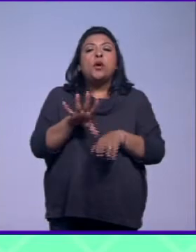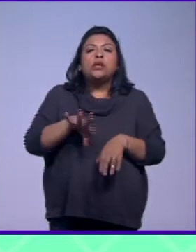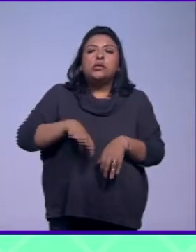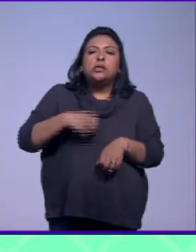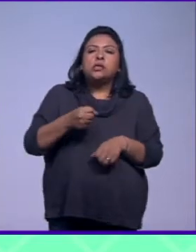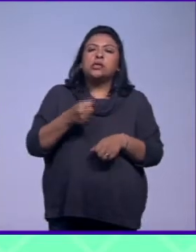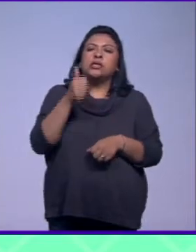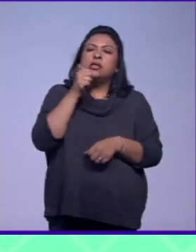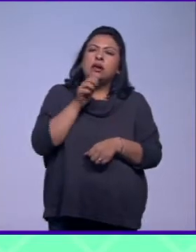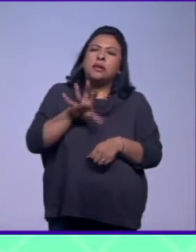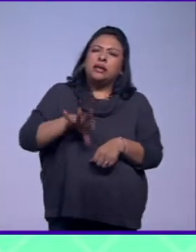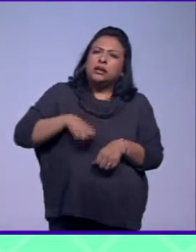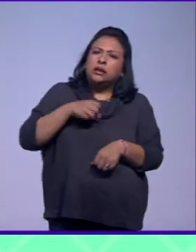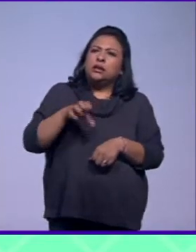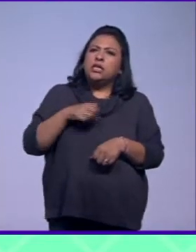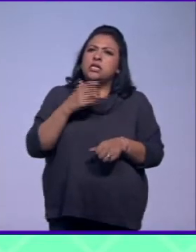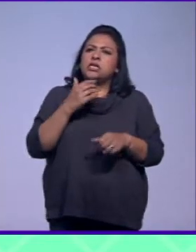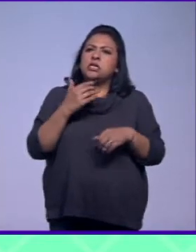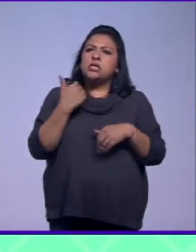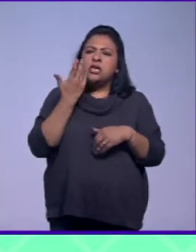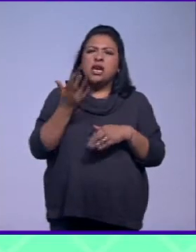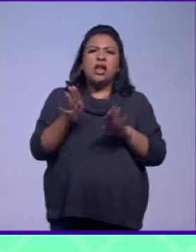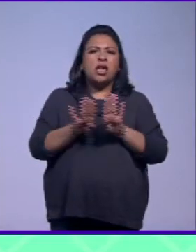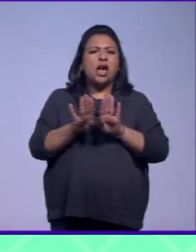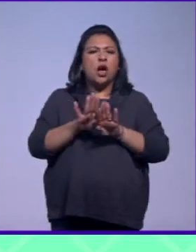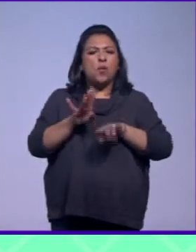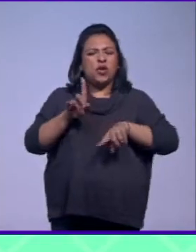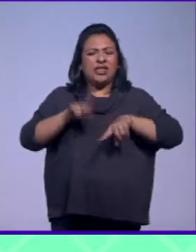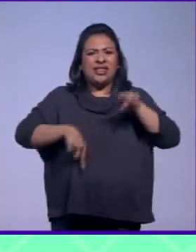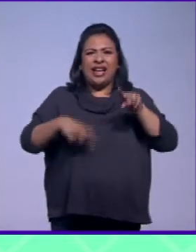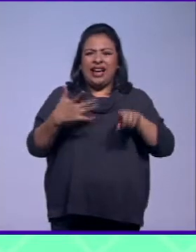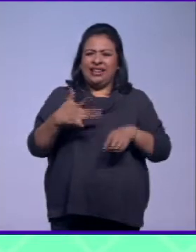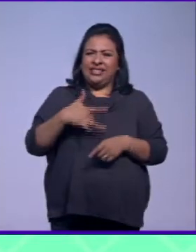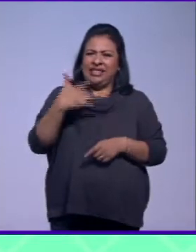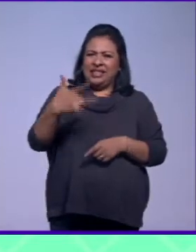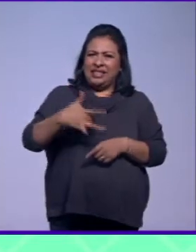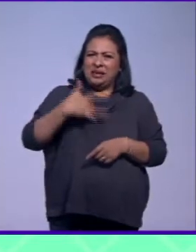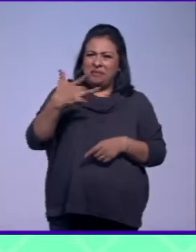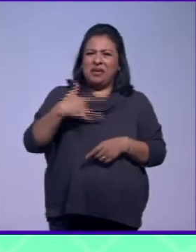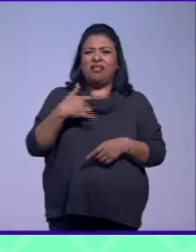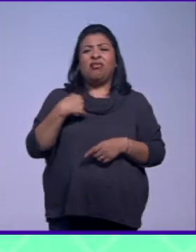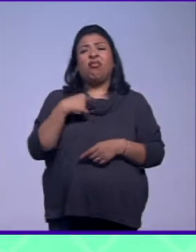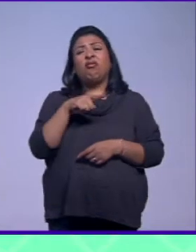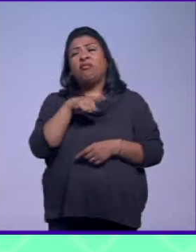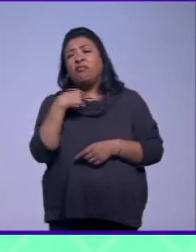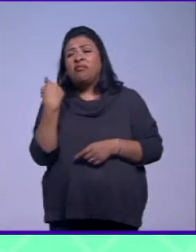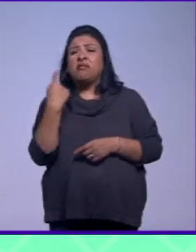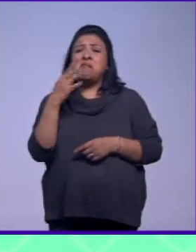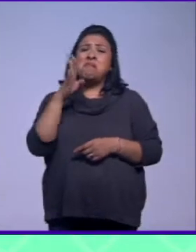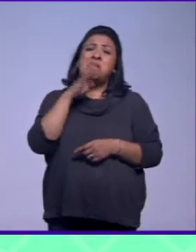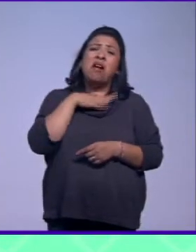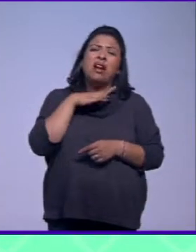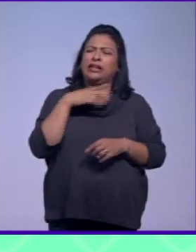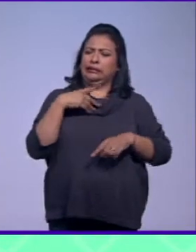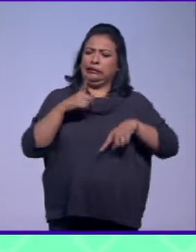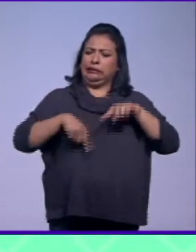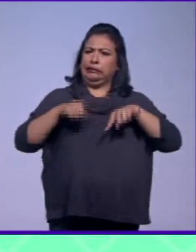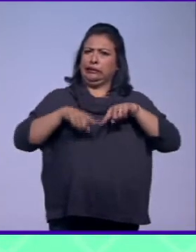todo el tiempo de superar esa sensación de pérdida y demás